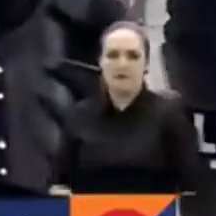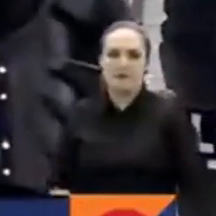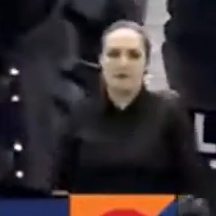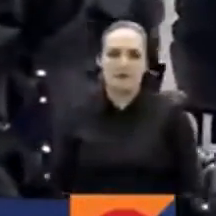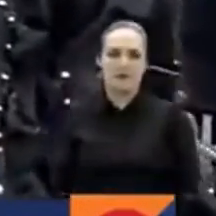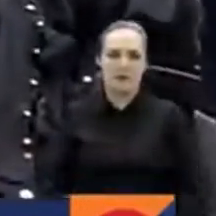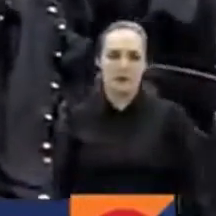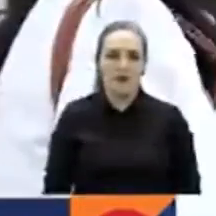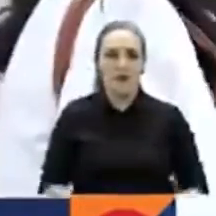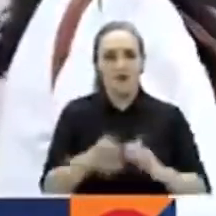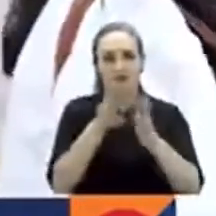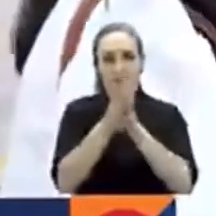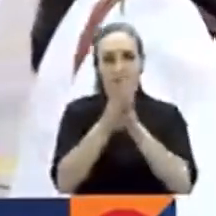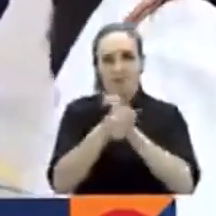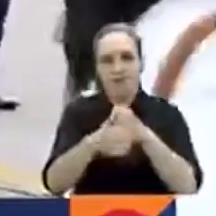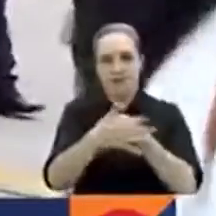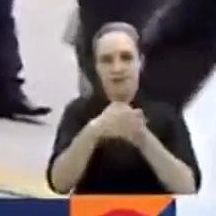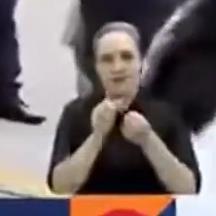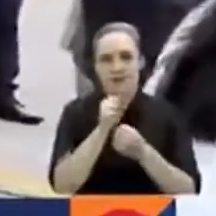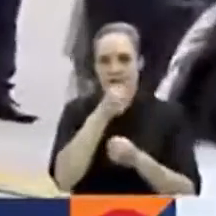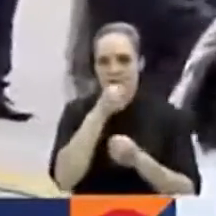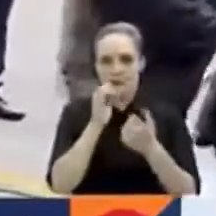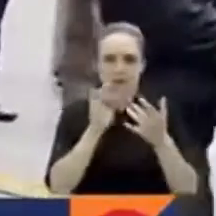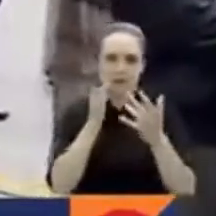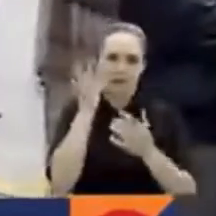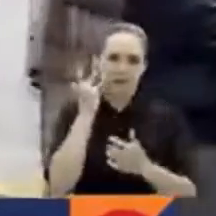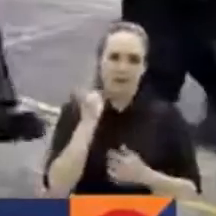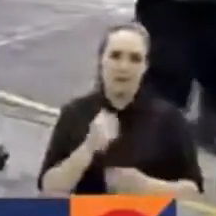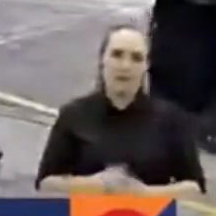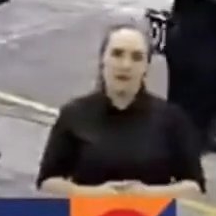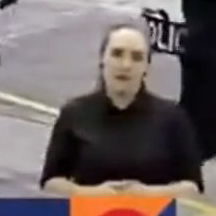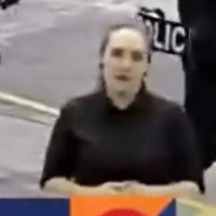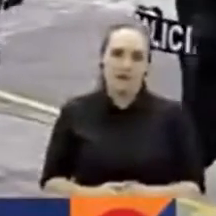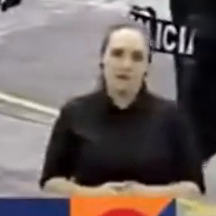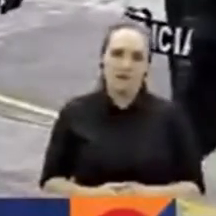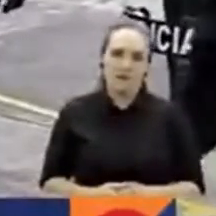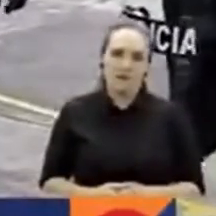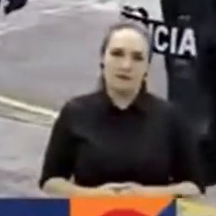Estefanía Valencia, RTVC Noticias, conectados 24/7.